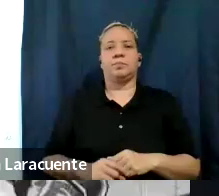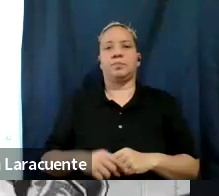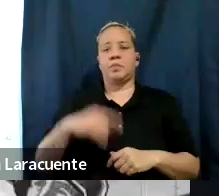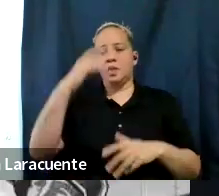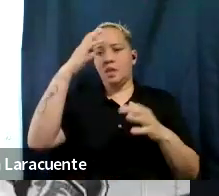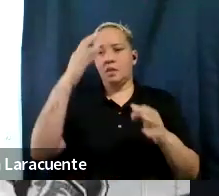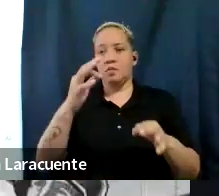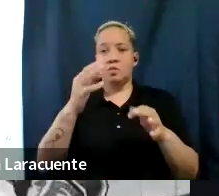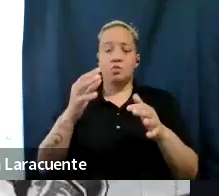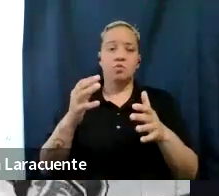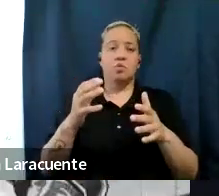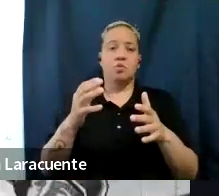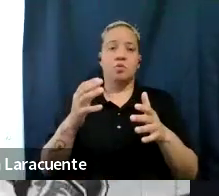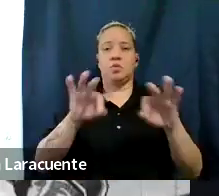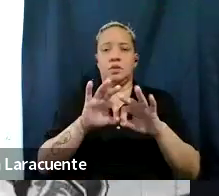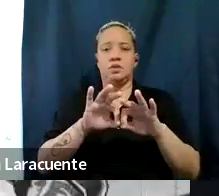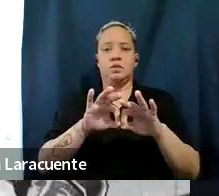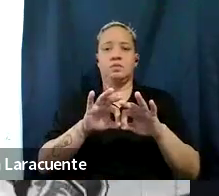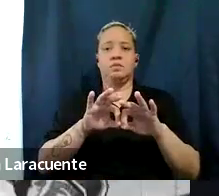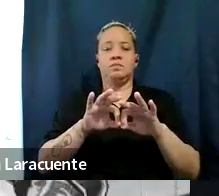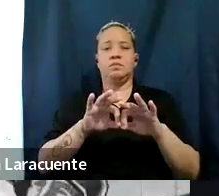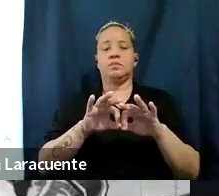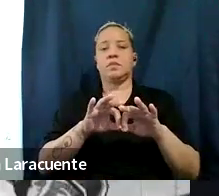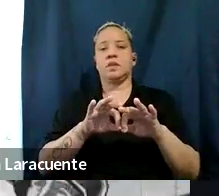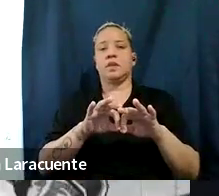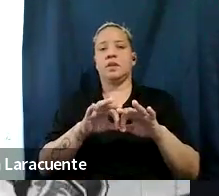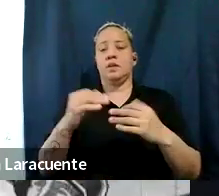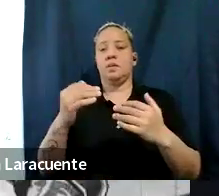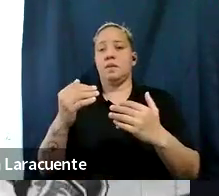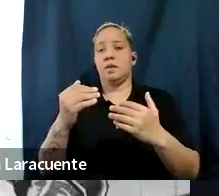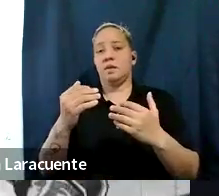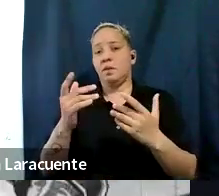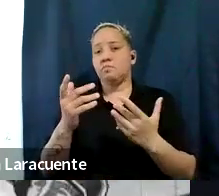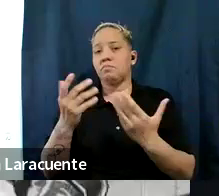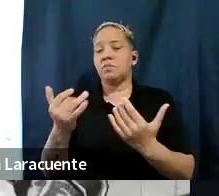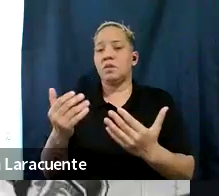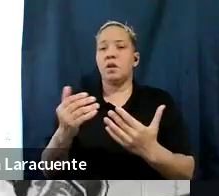de decisión del destino que le esperaba a Juan Ramón Jiménez